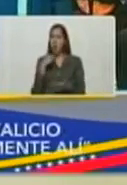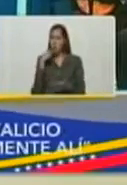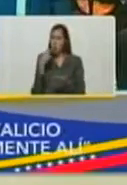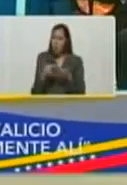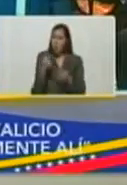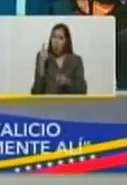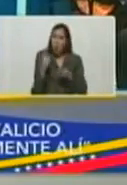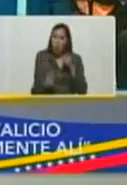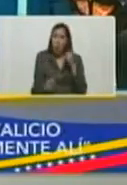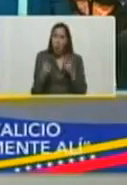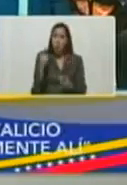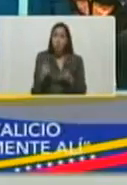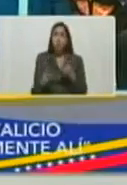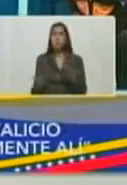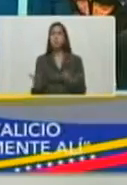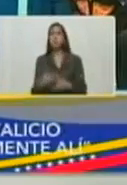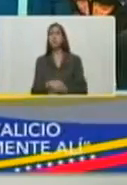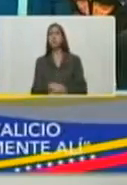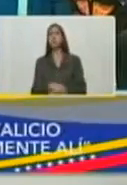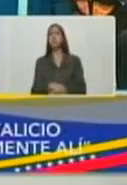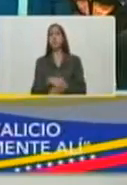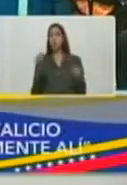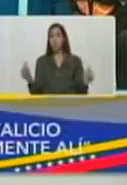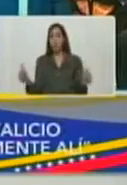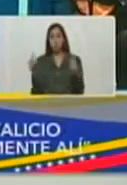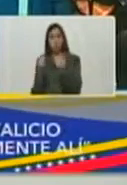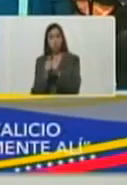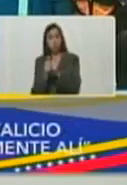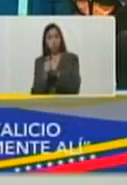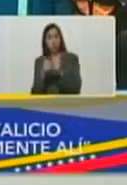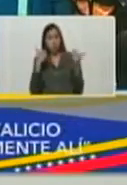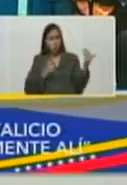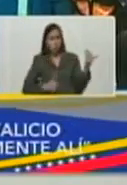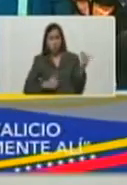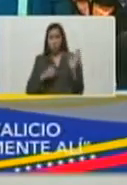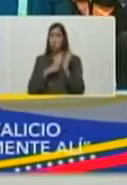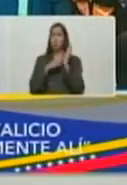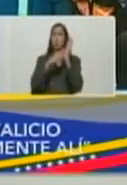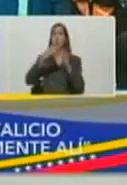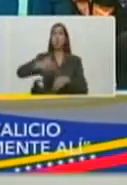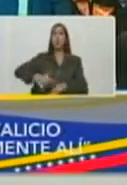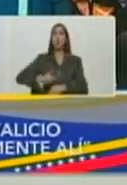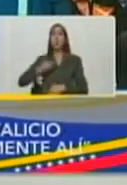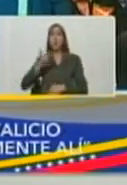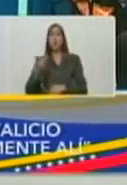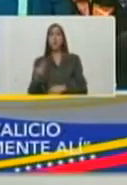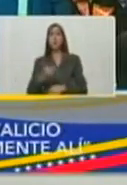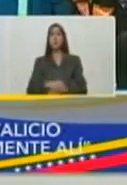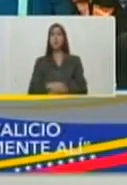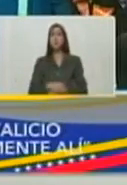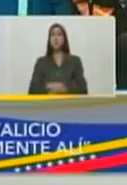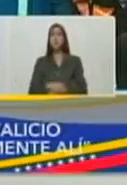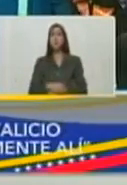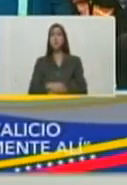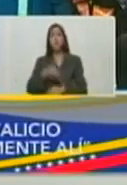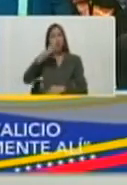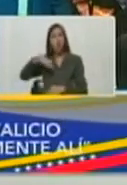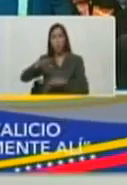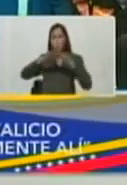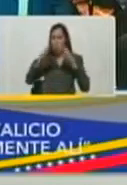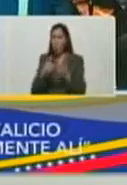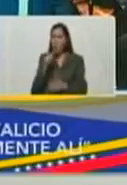apenas, que estuvieron a su lado, y nosotros poder mostrar a Venezuela y al mundo quién fue